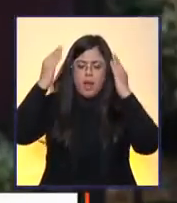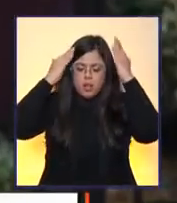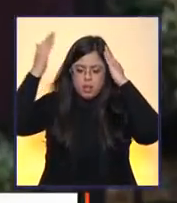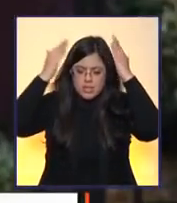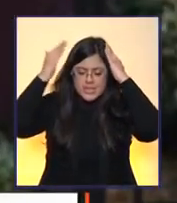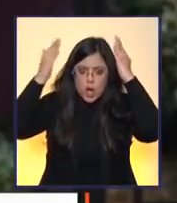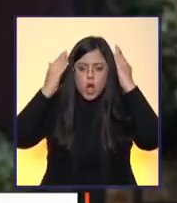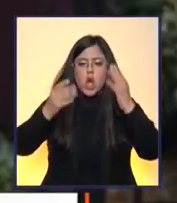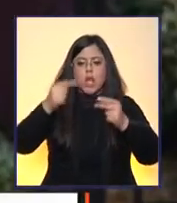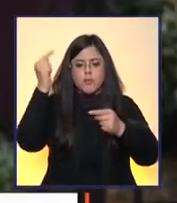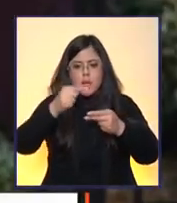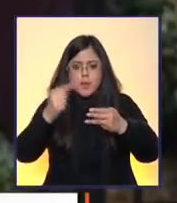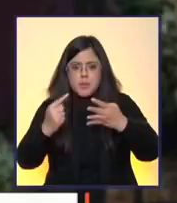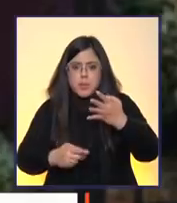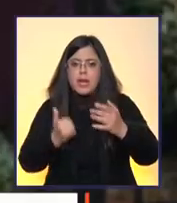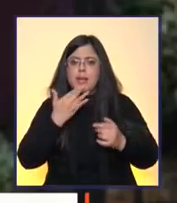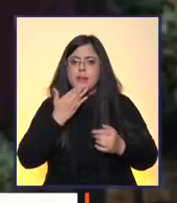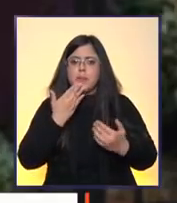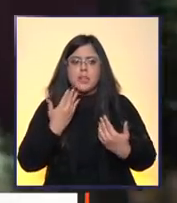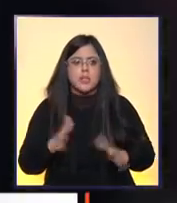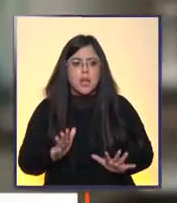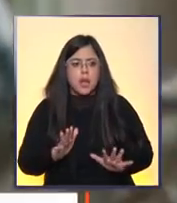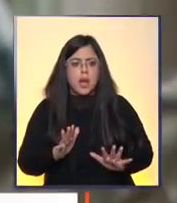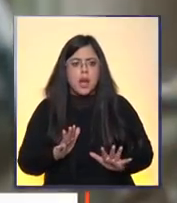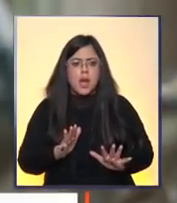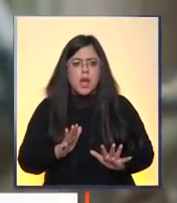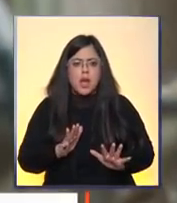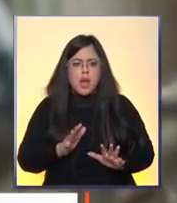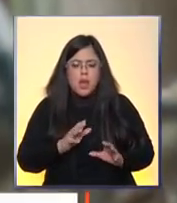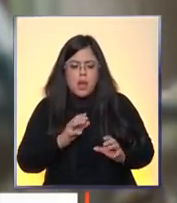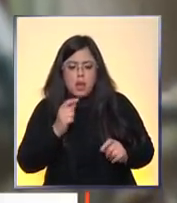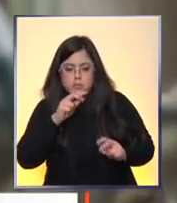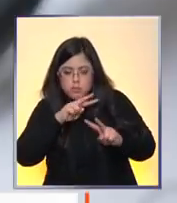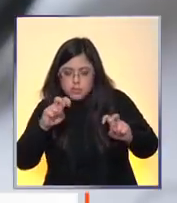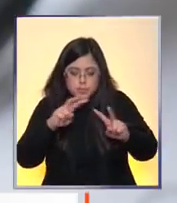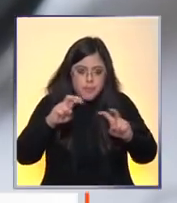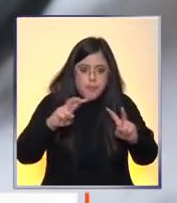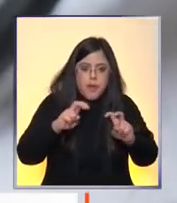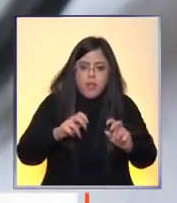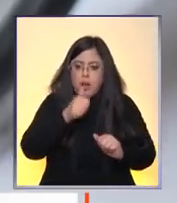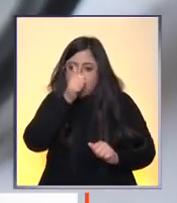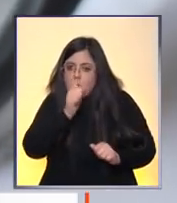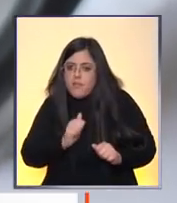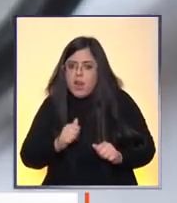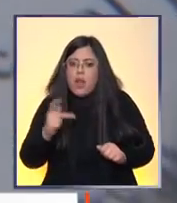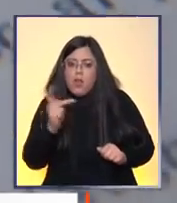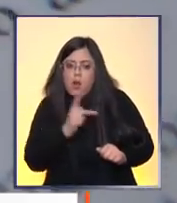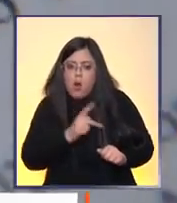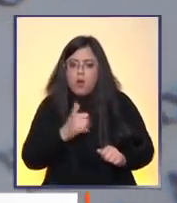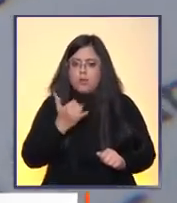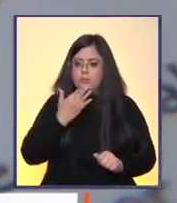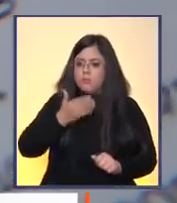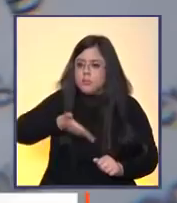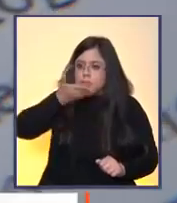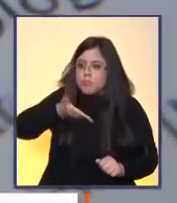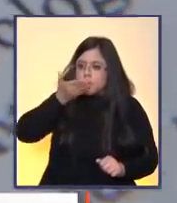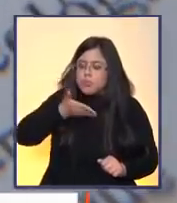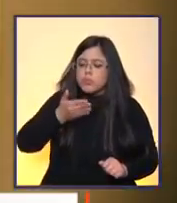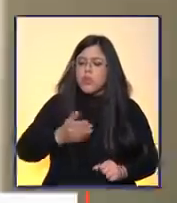invadiendo indebidamente la esfera de su intimidad personal mediante diversas expresiones de fuerte connotación